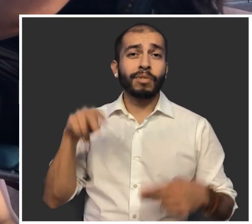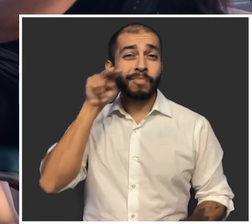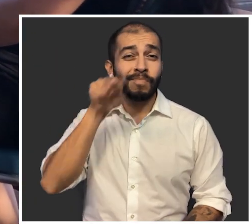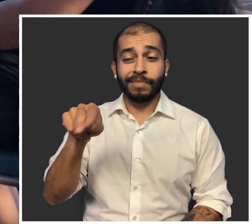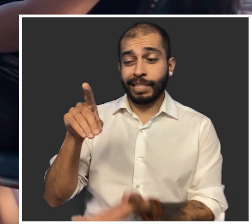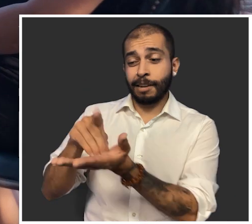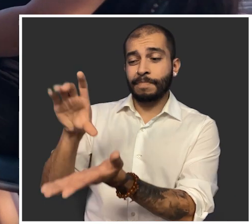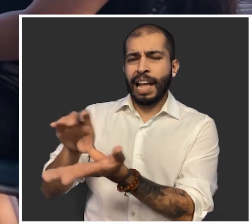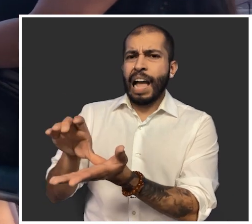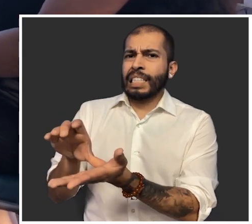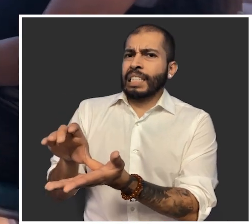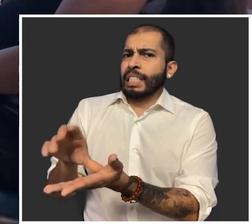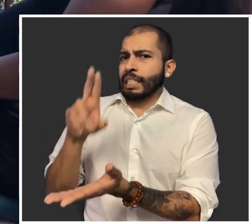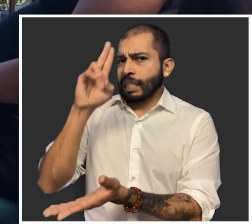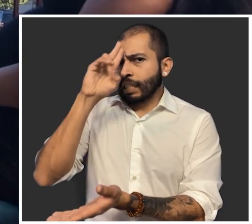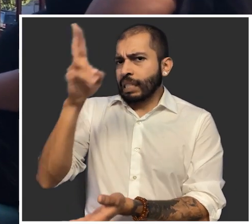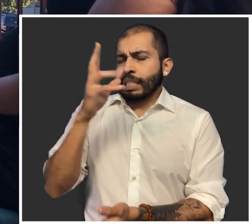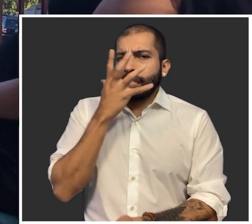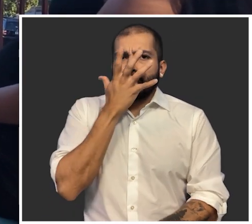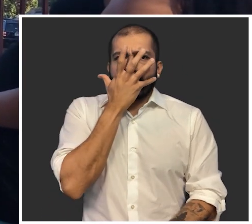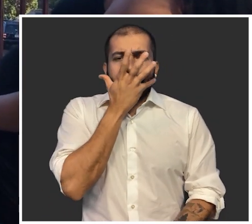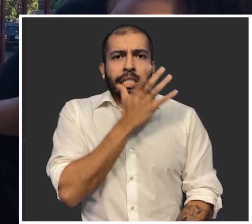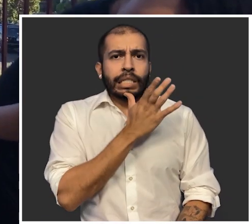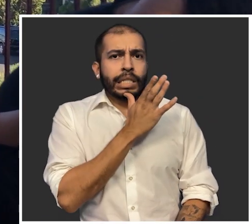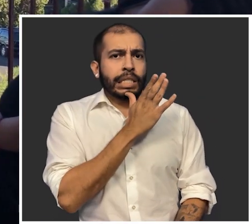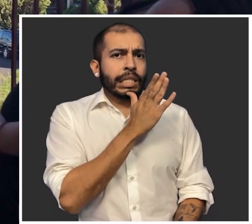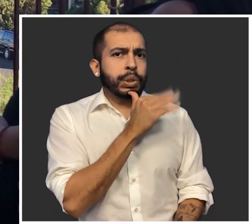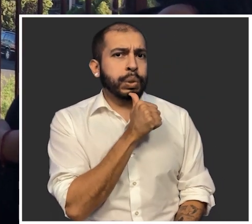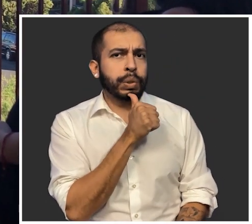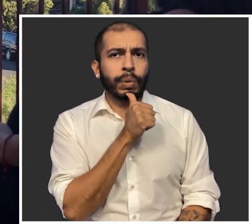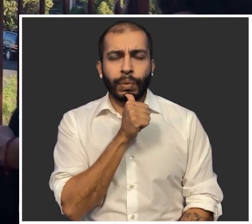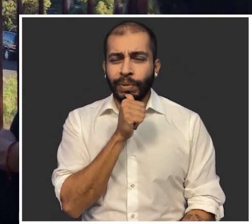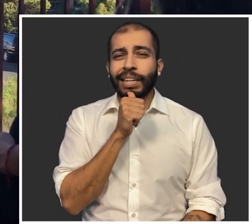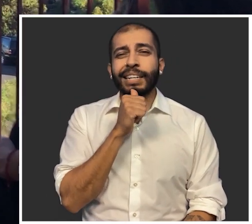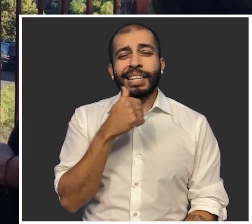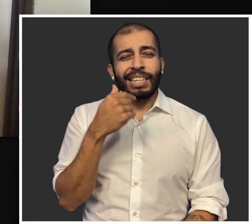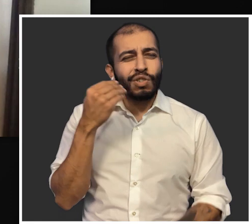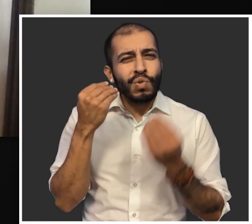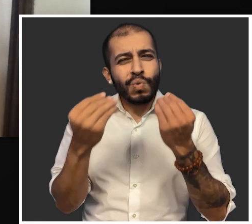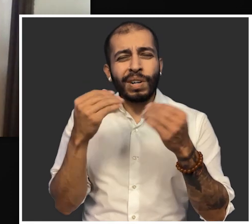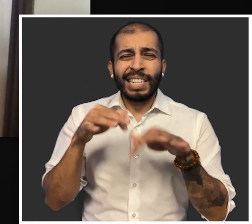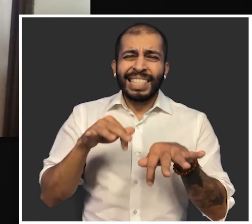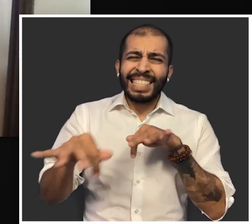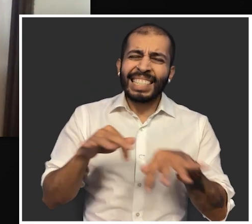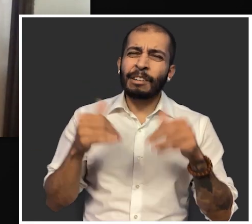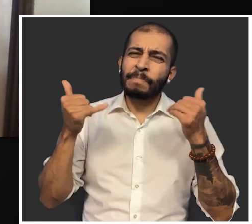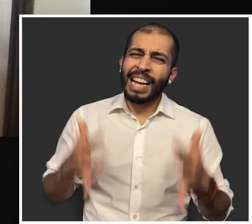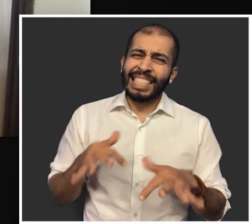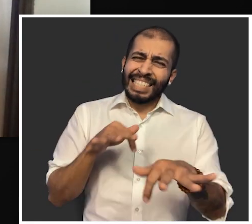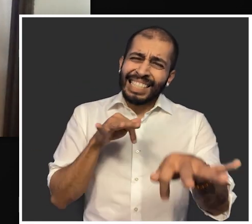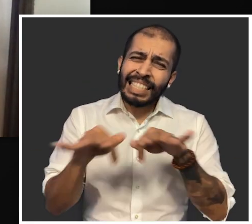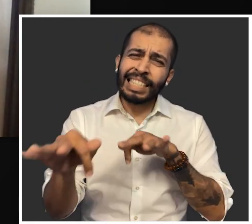que era muy discriminatorio ser discapacitado de cualquier forma. Y me ha costado